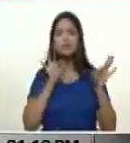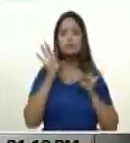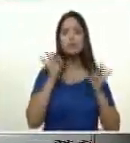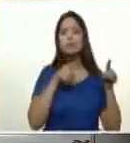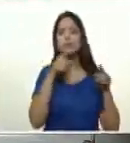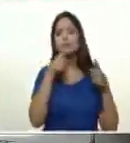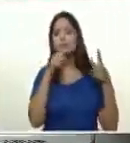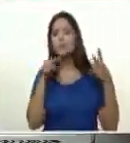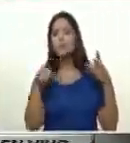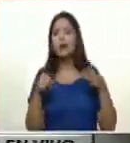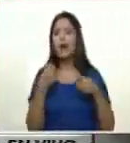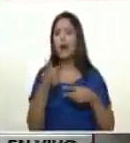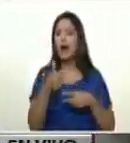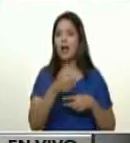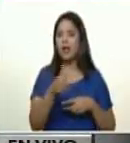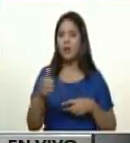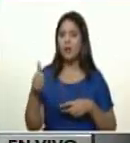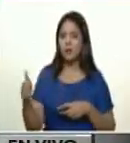bloque por bloque.